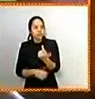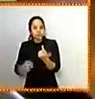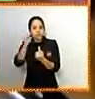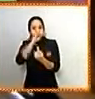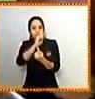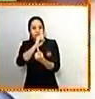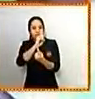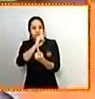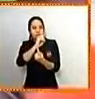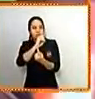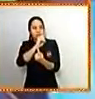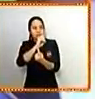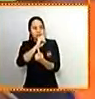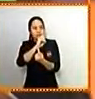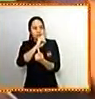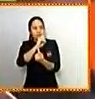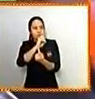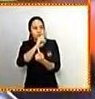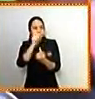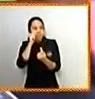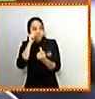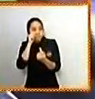0, segundo dígito, atentos.